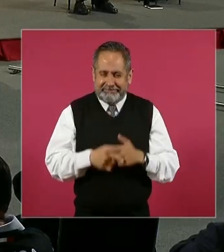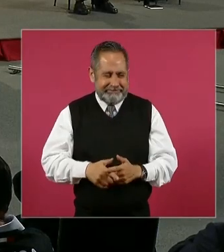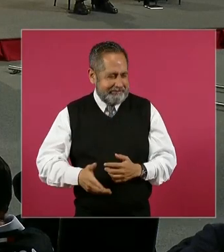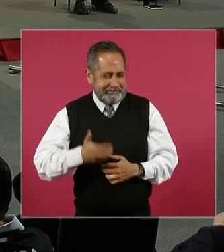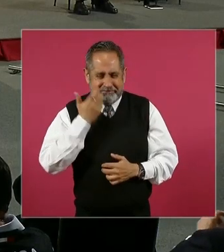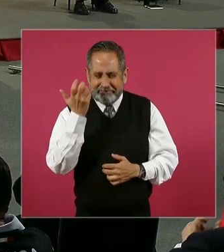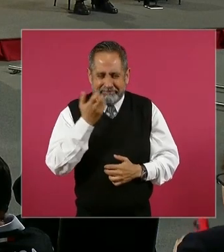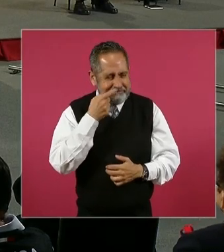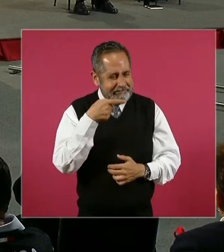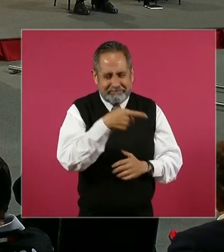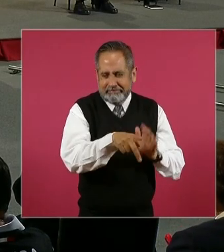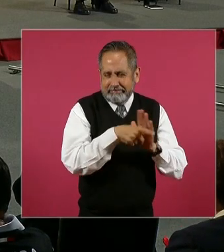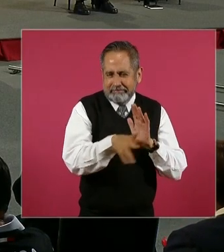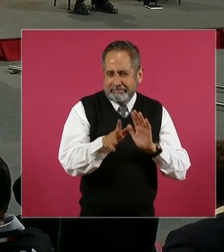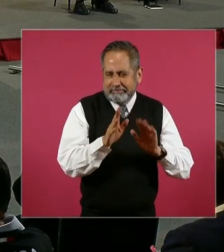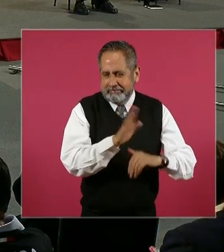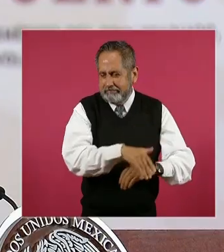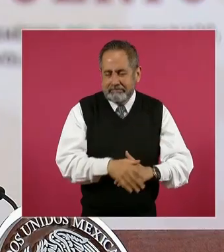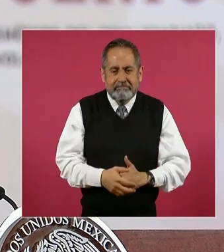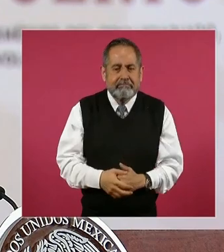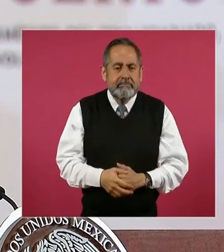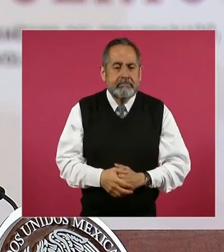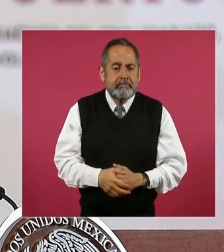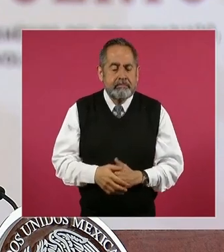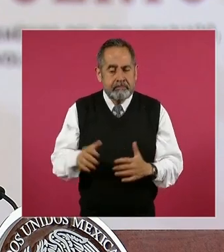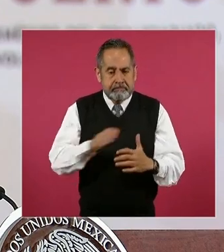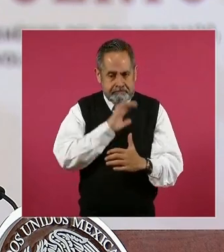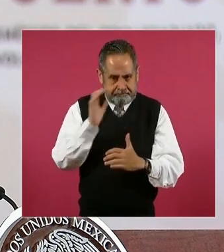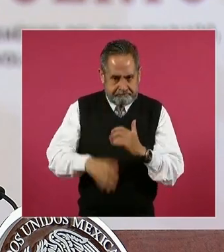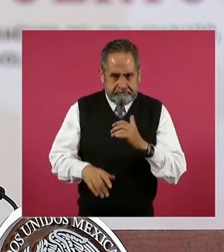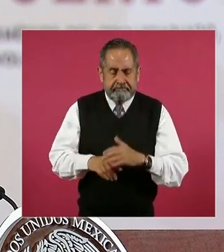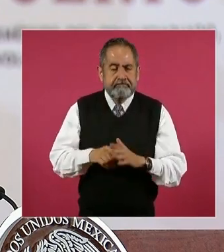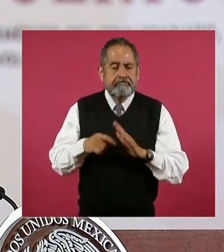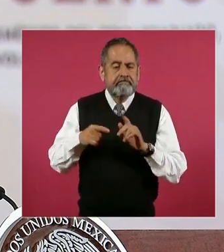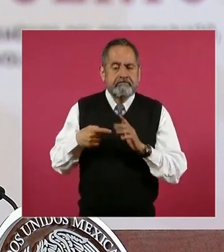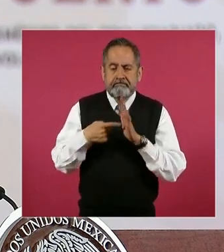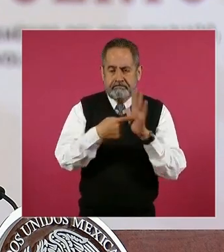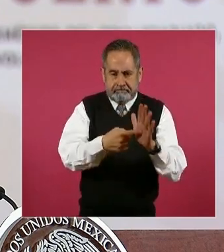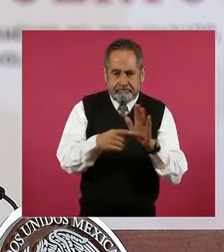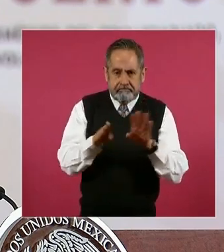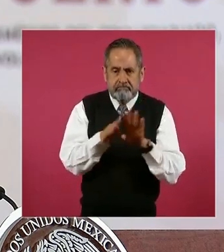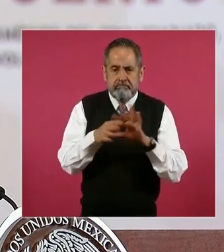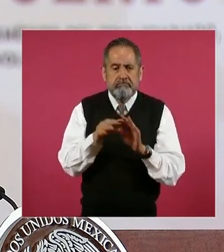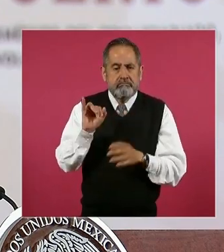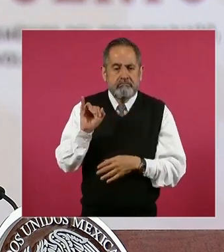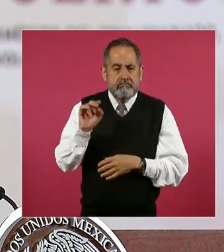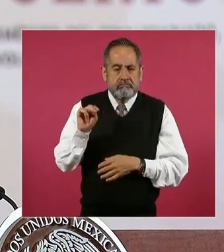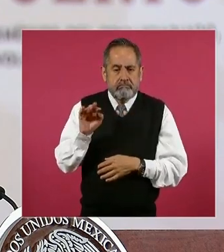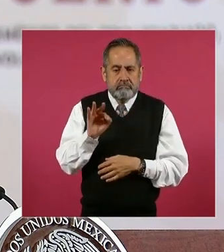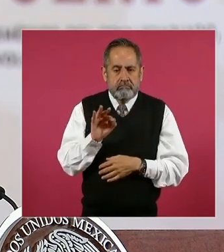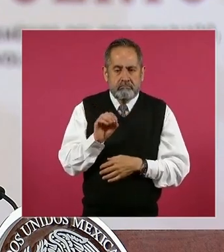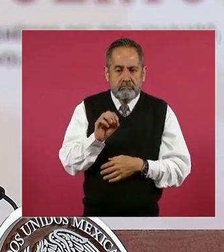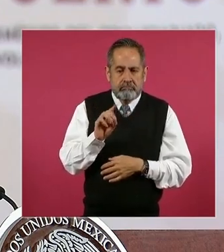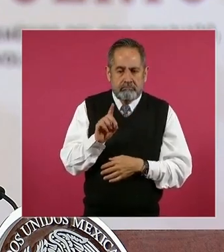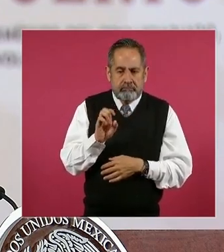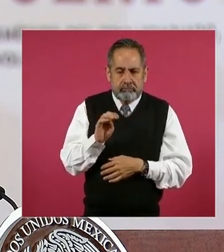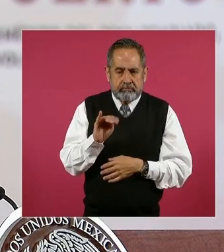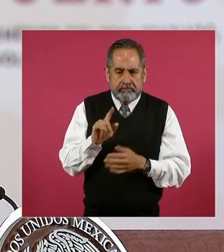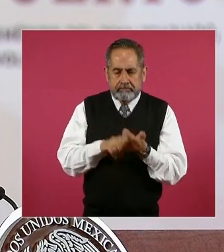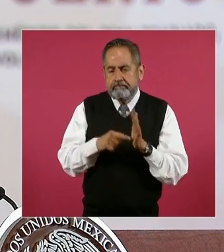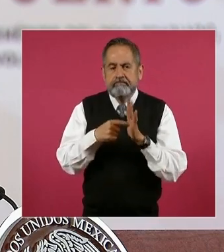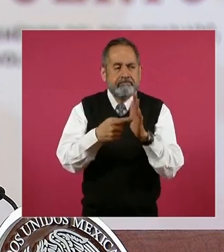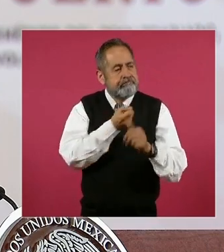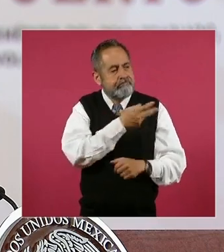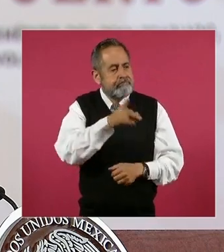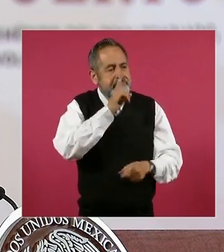fin para terminar esta sección vamos a presentar la colaboración con infodemia sobre las mentiras deliberadas que